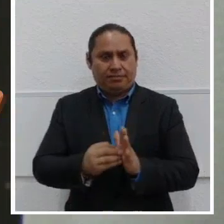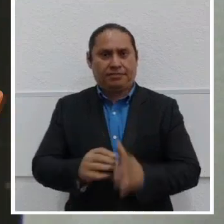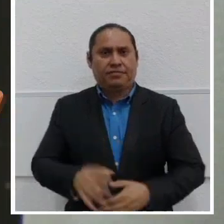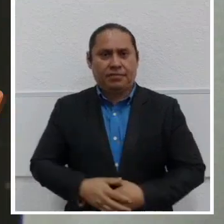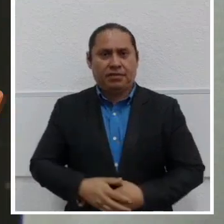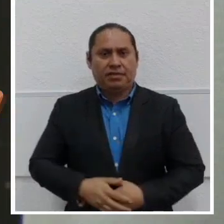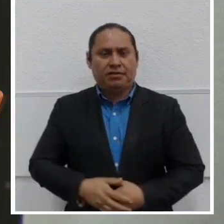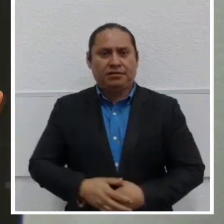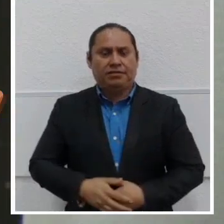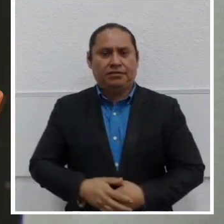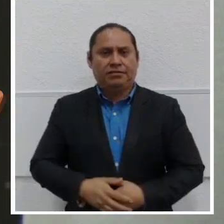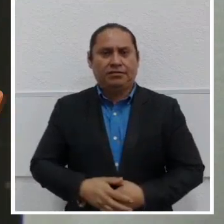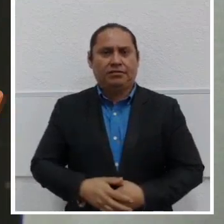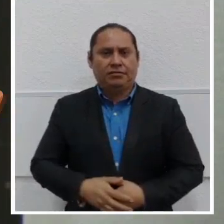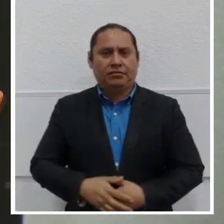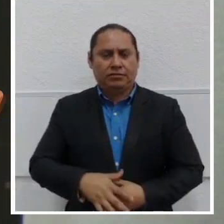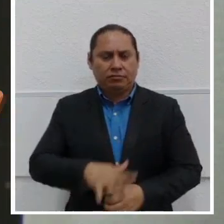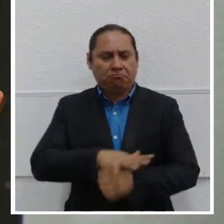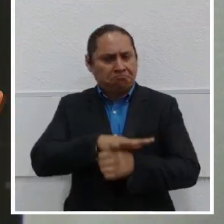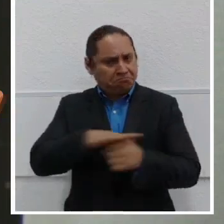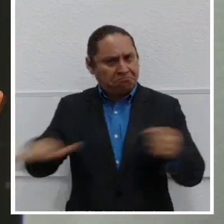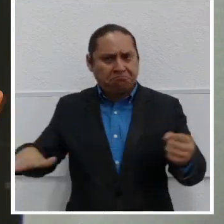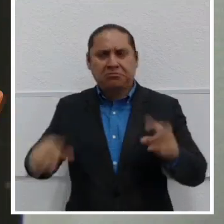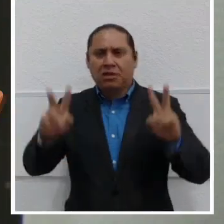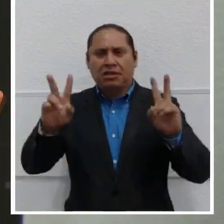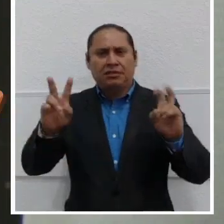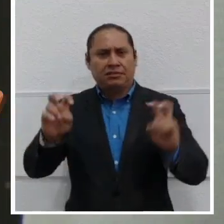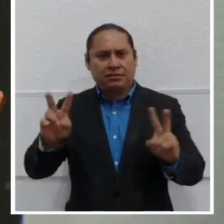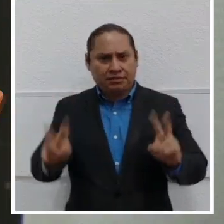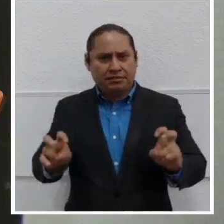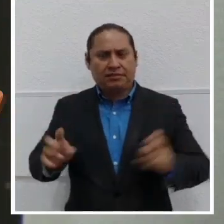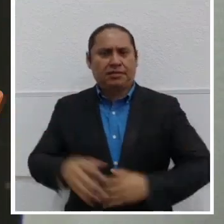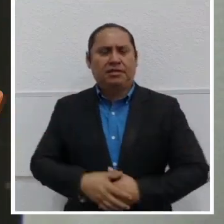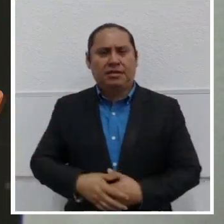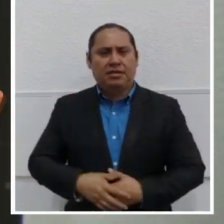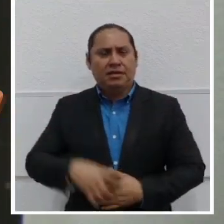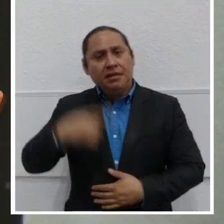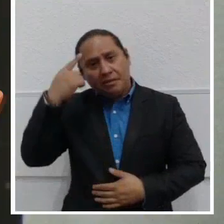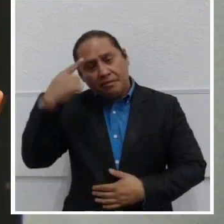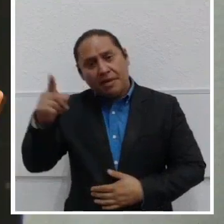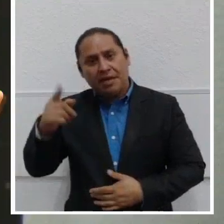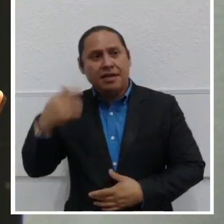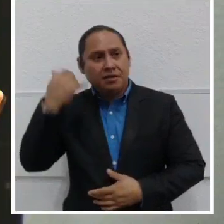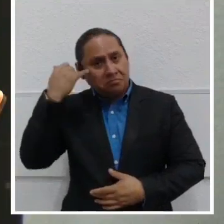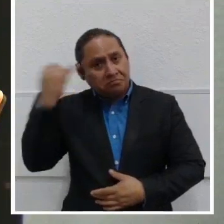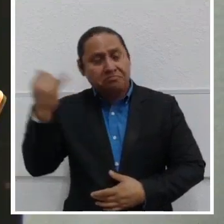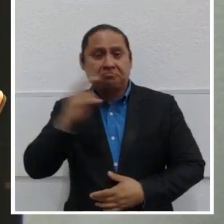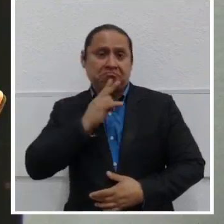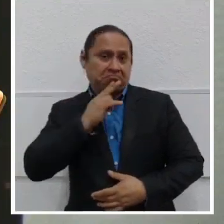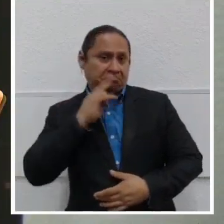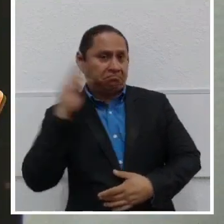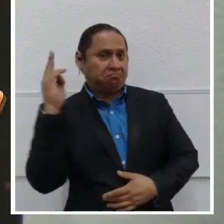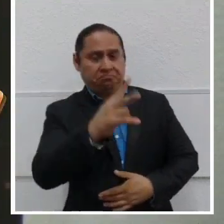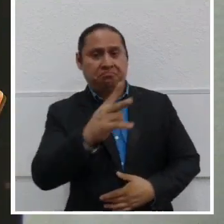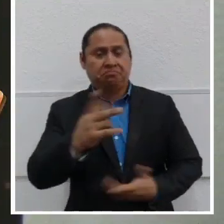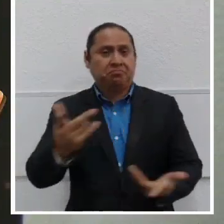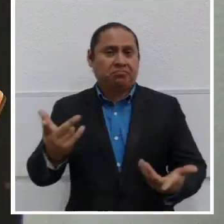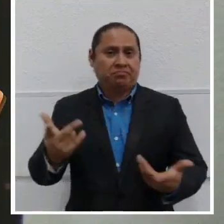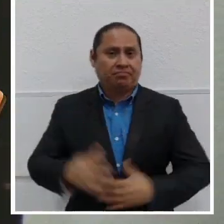es suficiente Y avasalladora en algunos temas para quienes no pueden levantar su voz